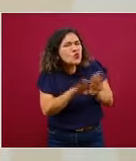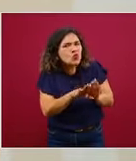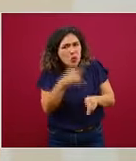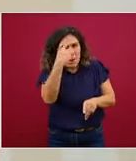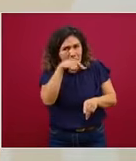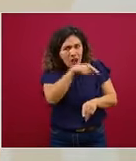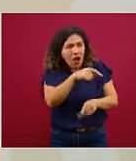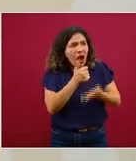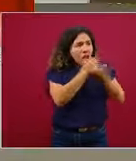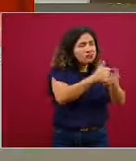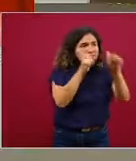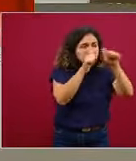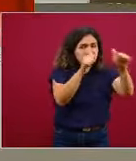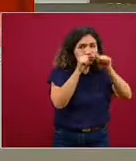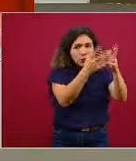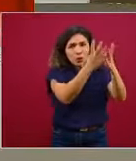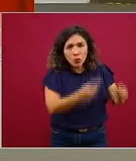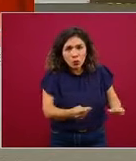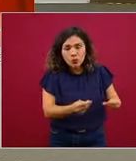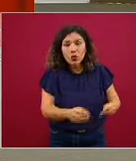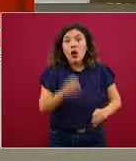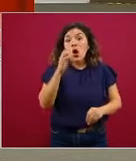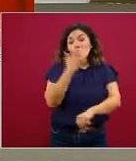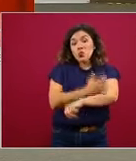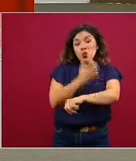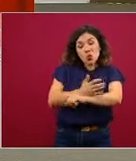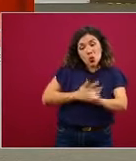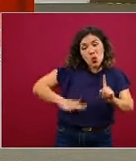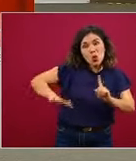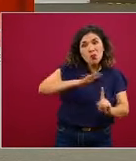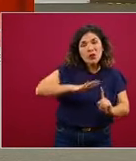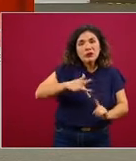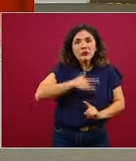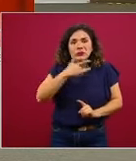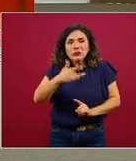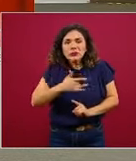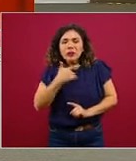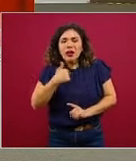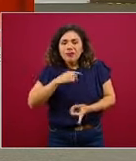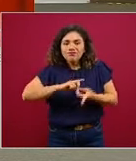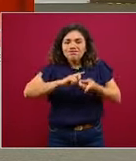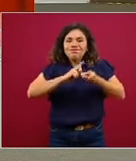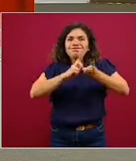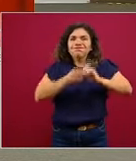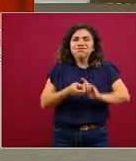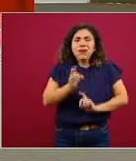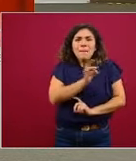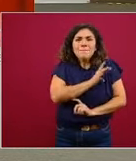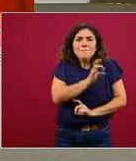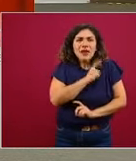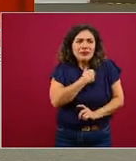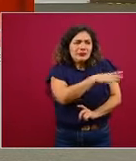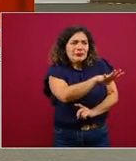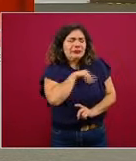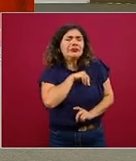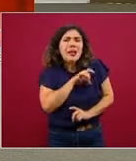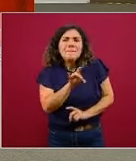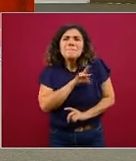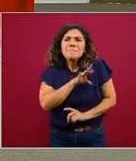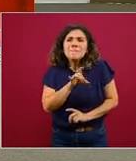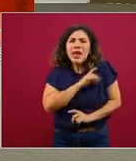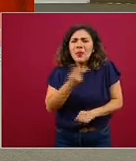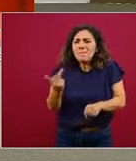que sea atendida esa persona. Y en el caso de los compañeros que empiecen a experimentar precisamente miedo al contagio, miedo por lo